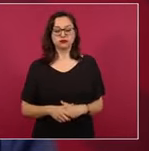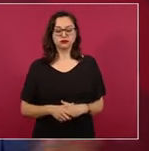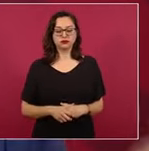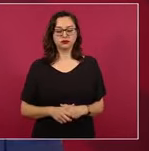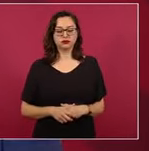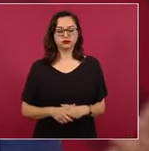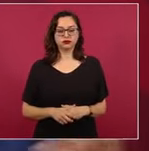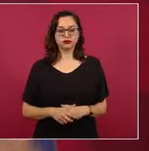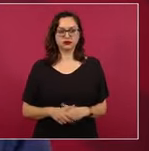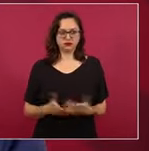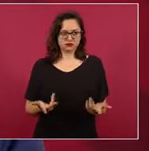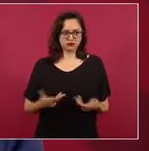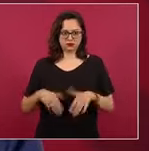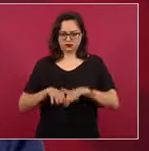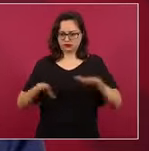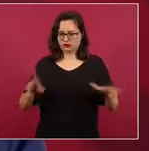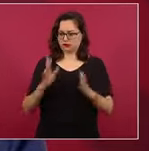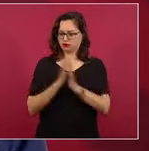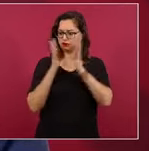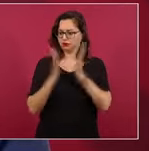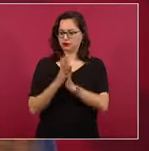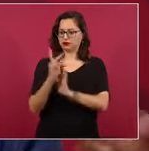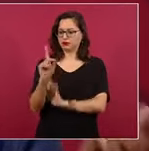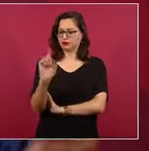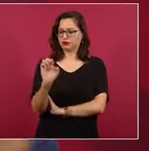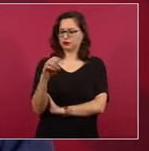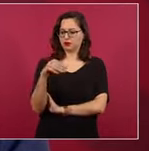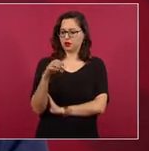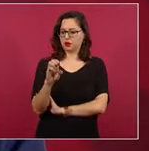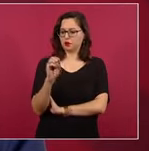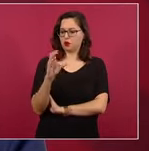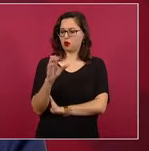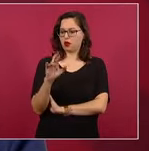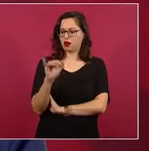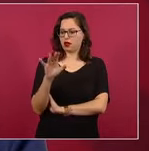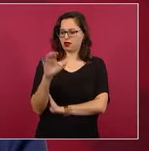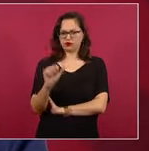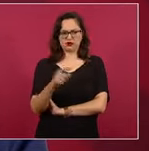De manera democrática, ¿a qué le tienen miedo?